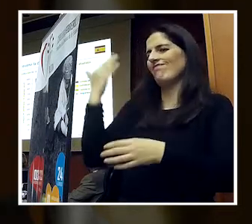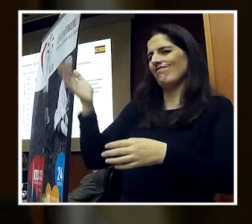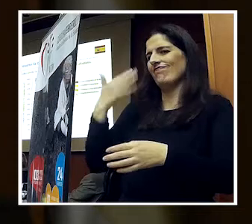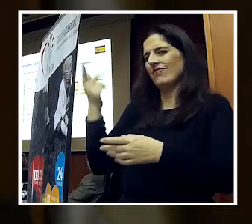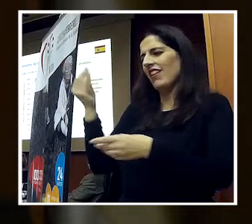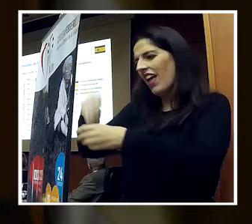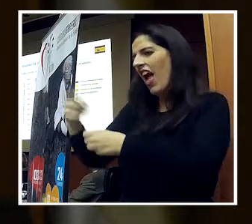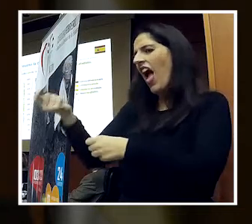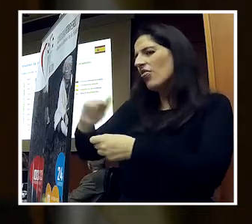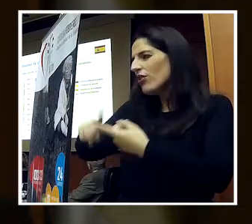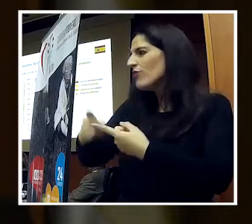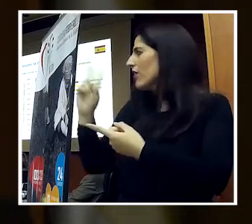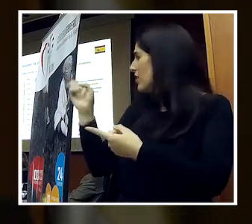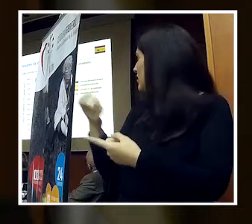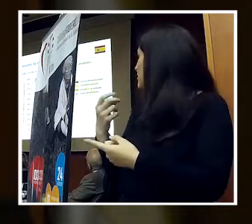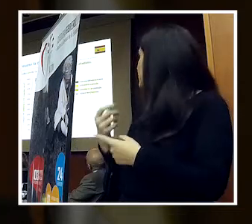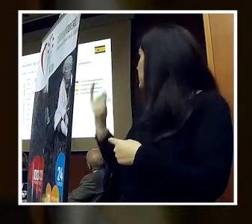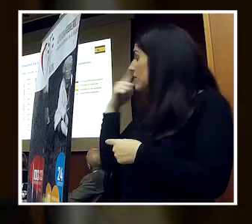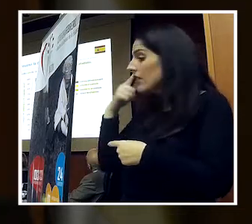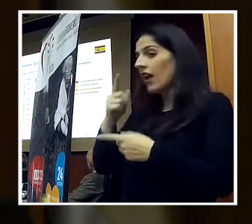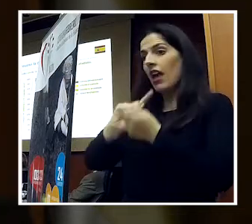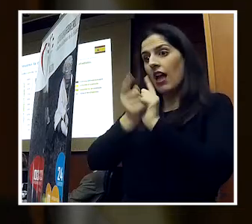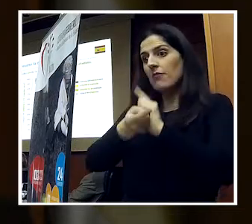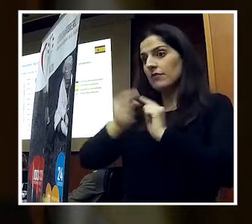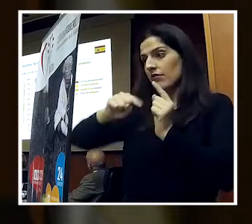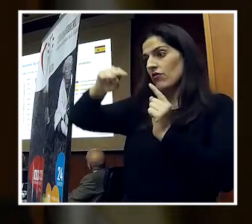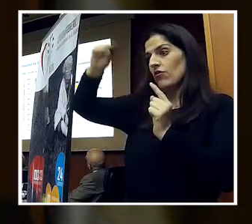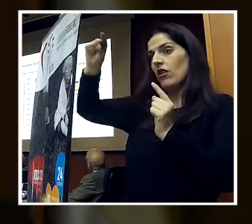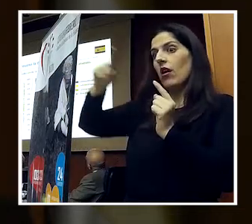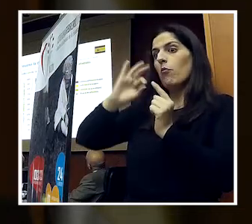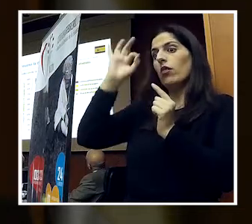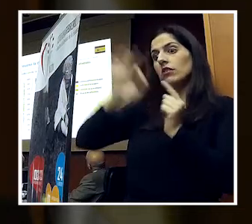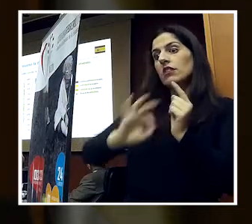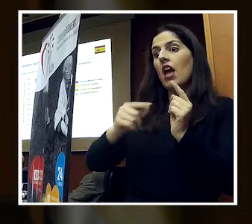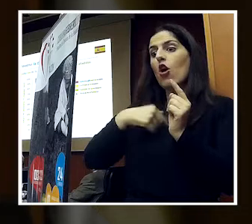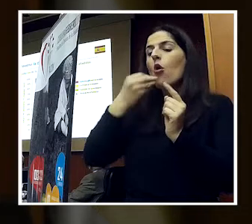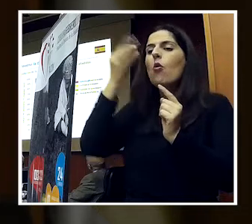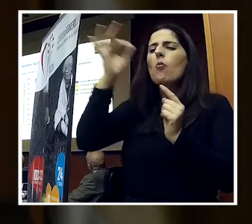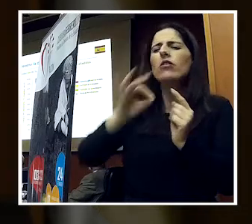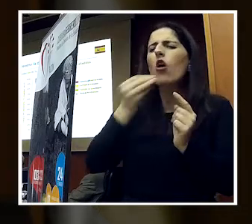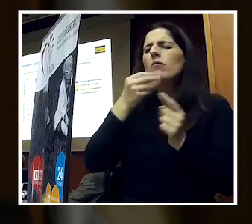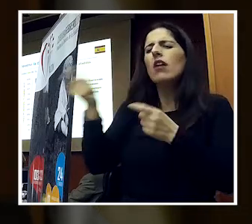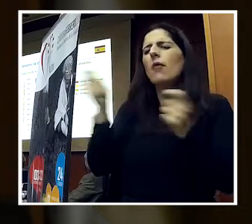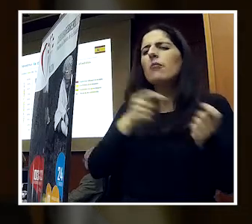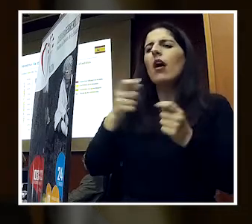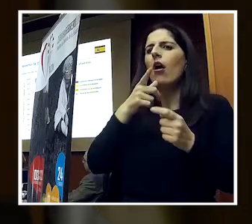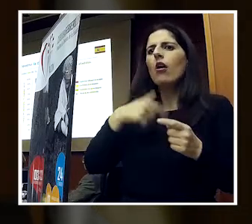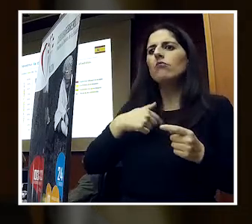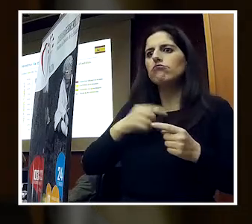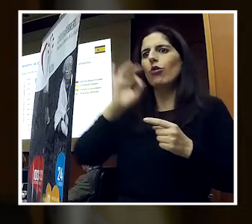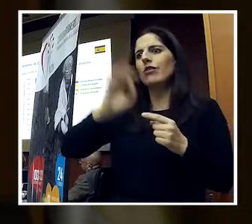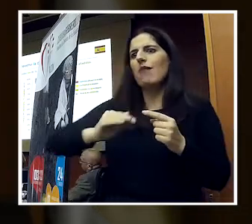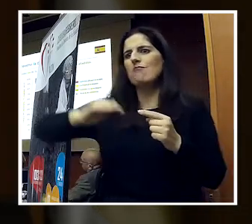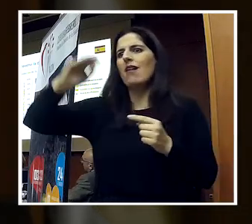azúcares añadidos. Fíjense esta línea azul, cómo va cambiando, incrementando el consumo en nuestro territorio